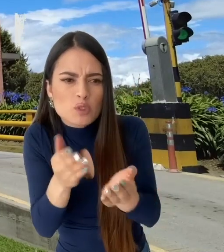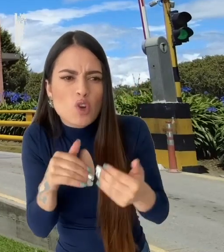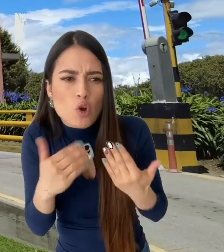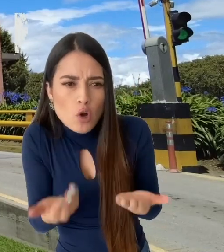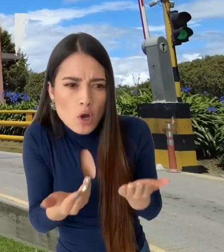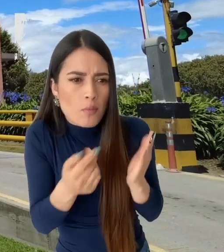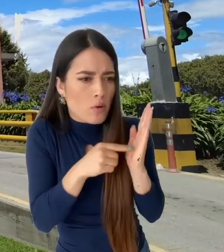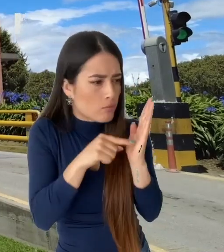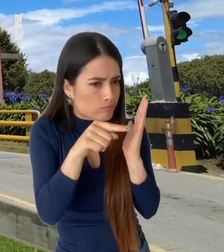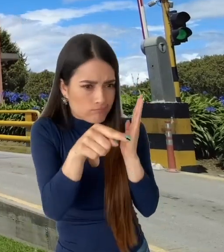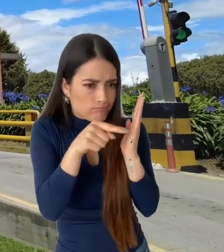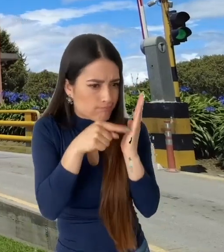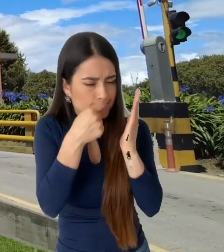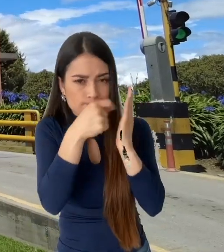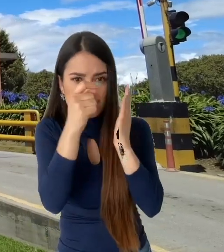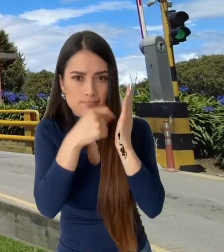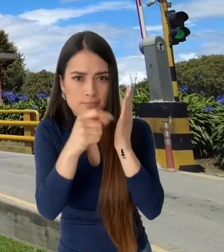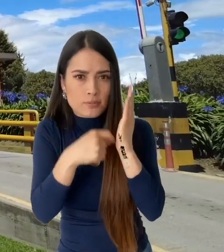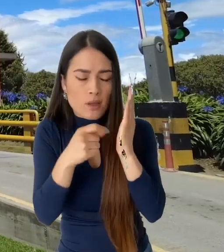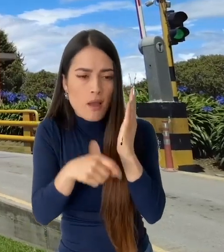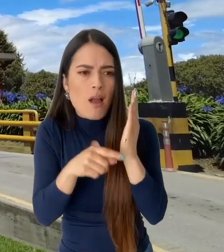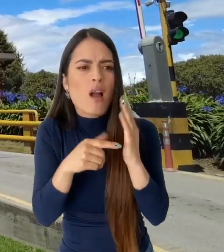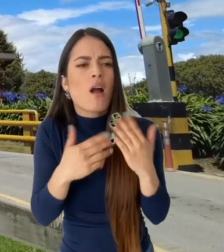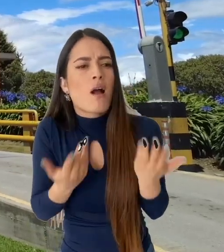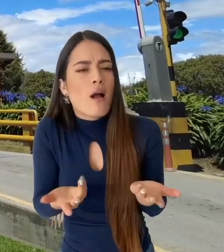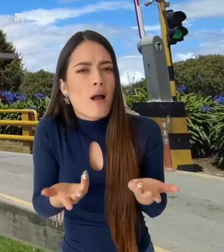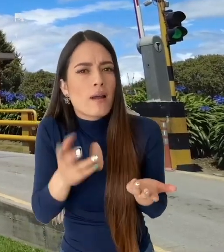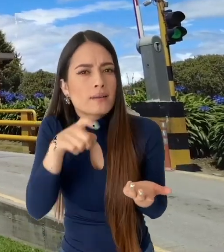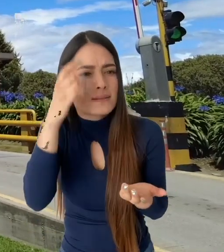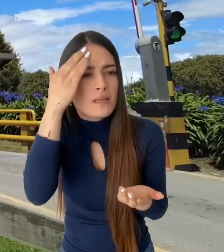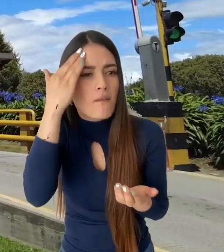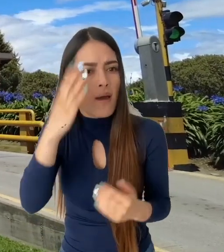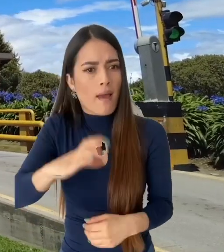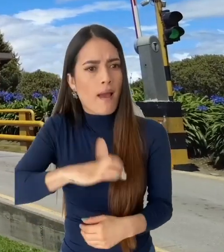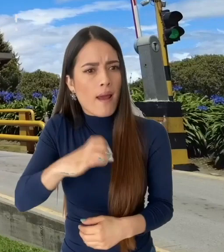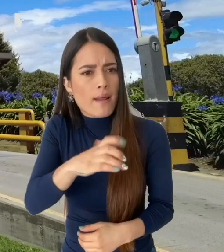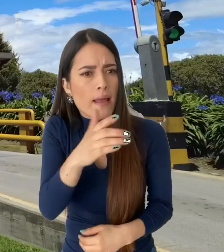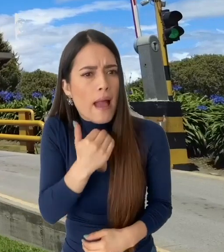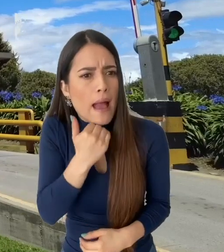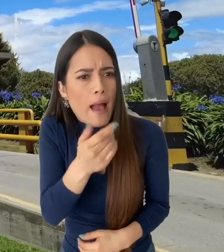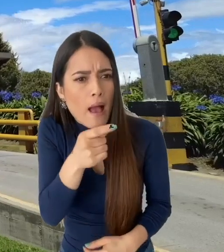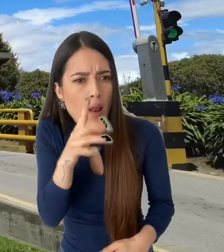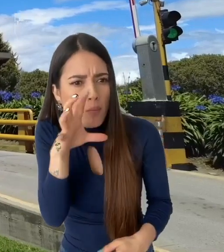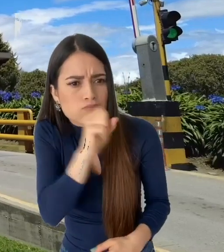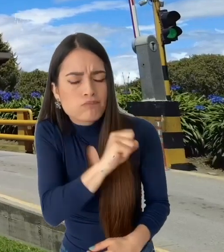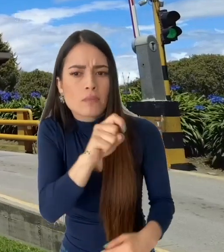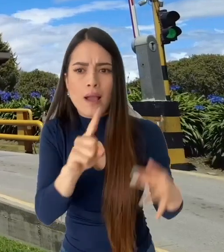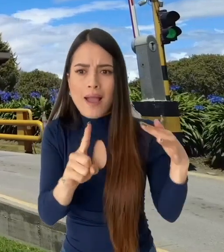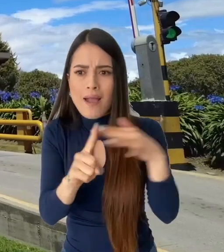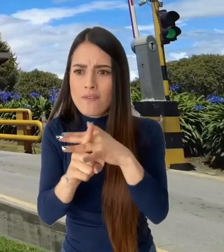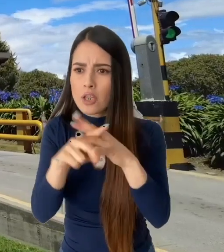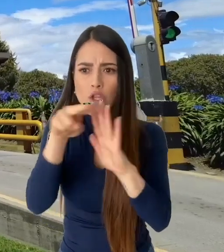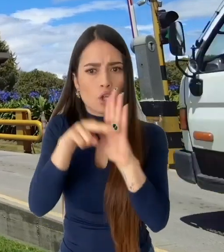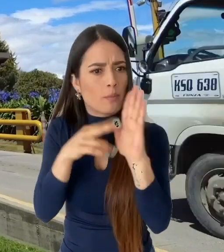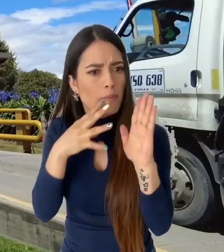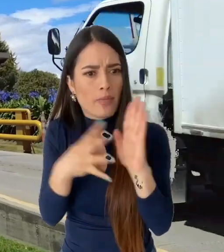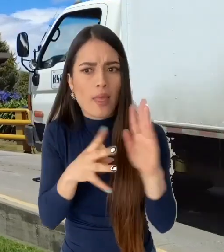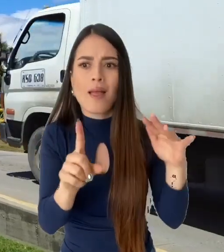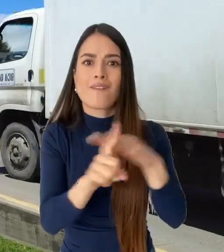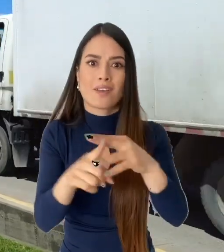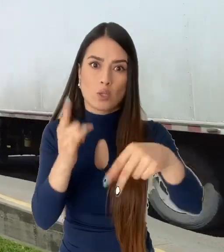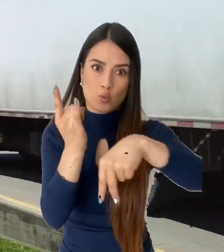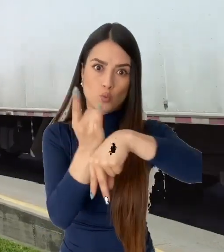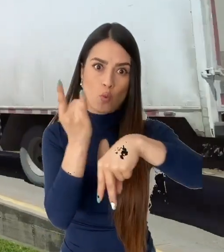establecer profundamente aquellas características que puedan estar afectando del cumplimiento de la norma